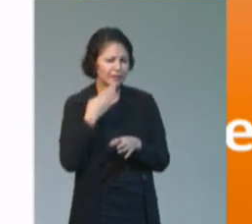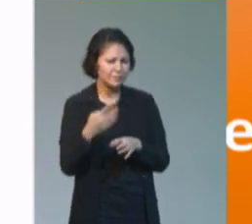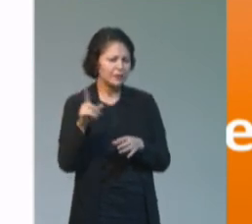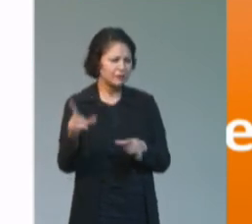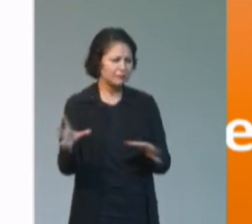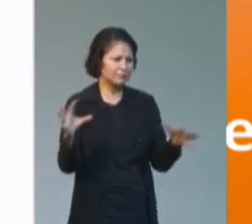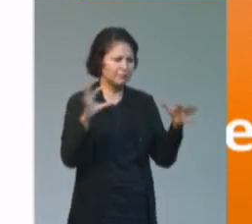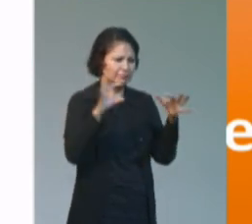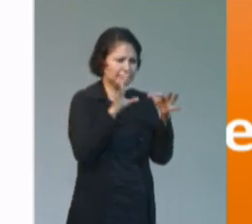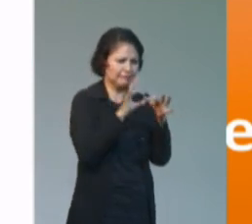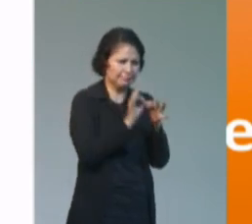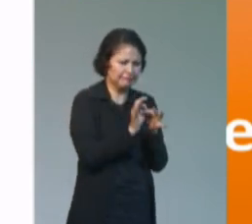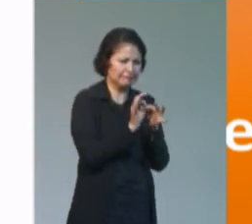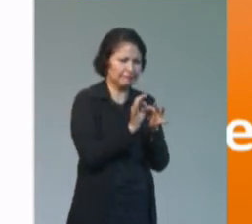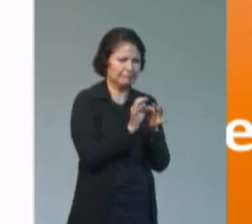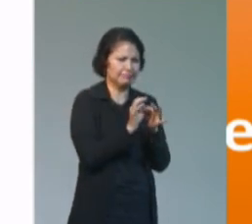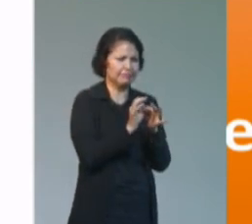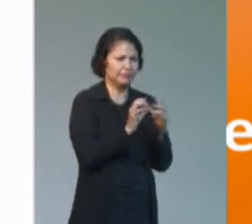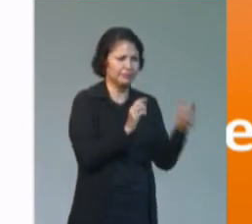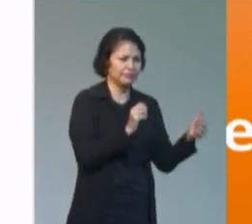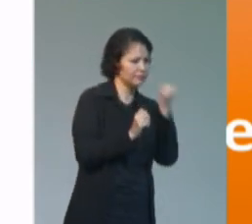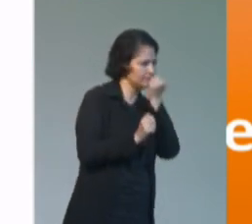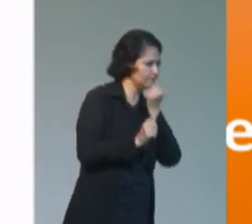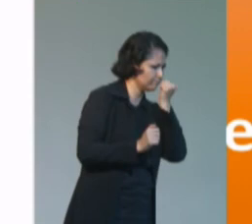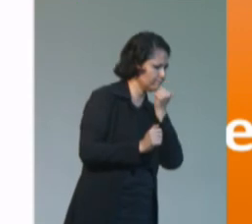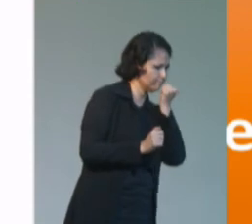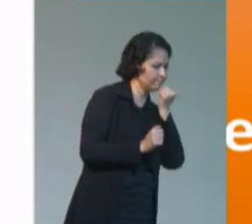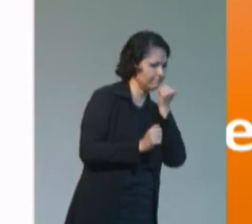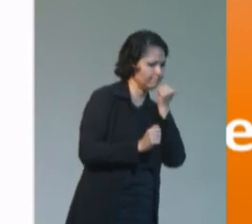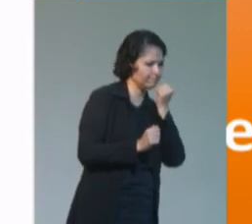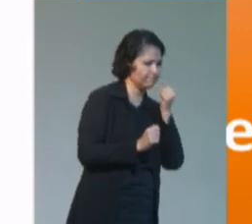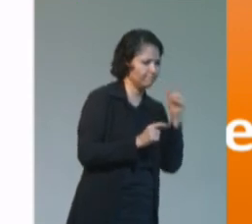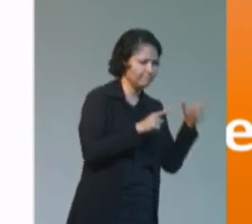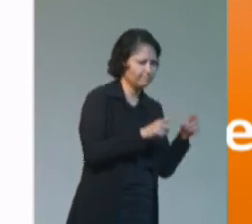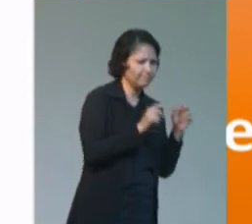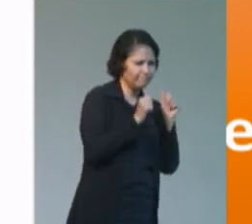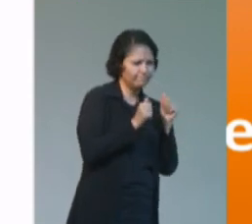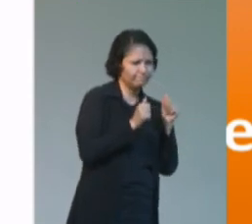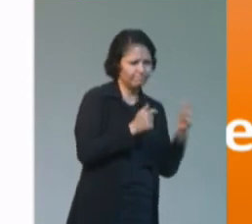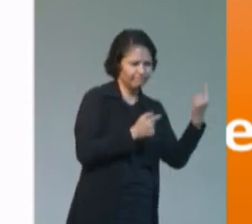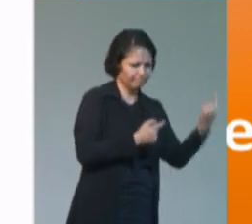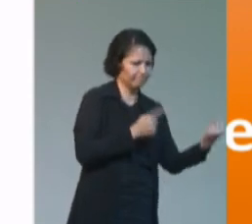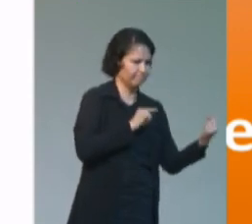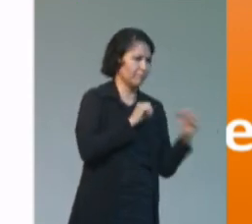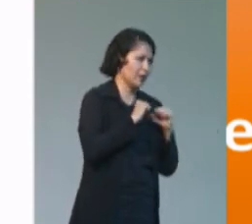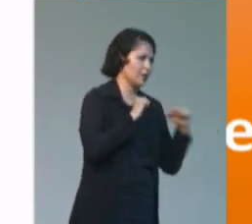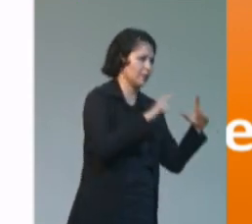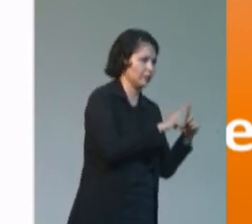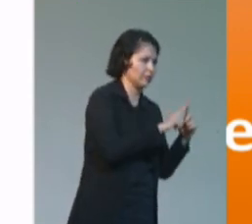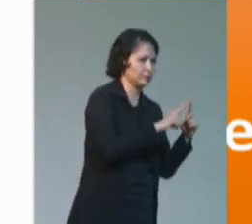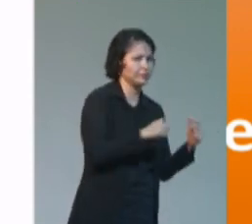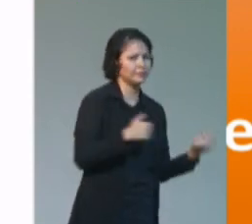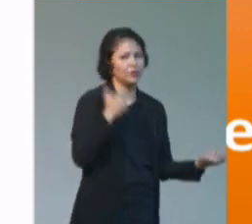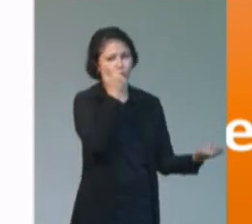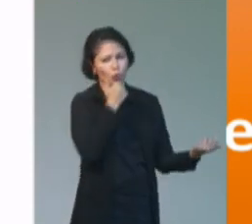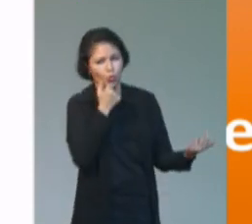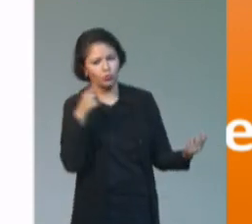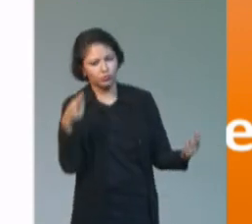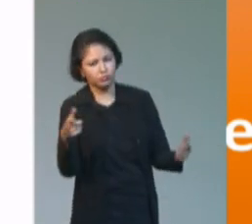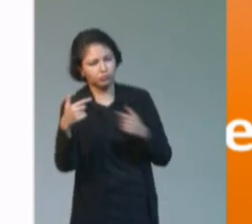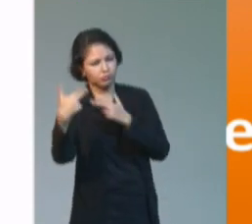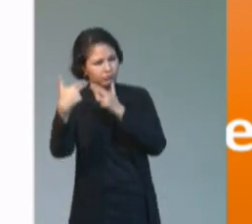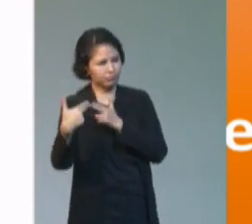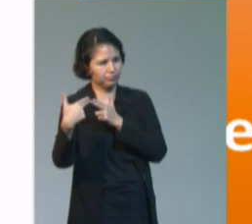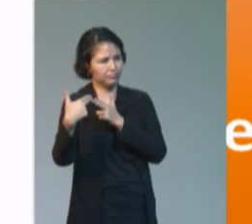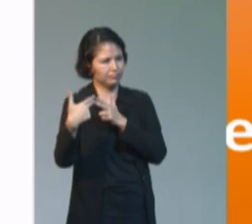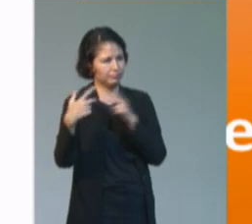cercanía entre lo que un estudiante aprende en contextos de formación presencial y lo que nos tenían que aprender en contextos de formación